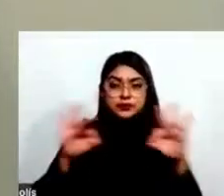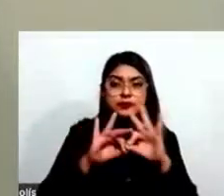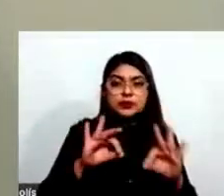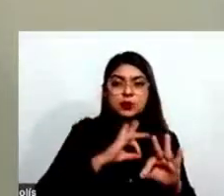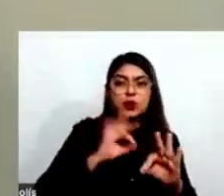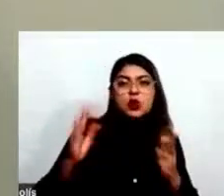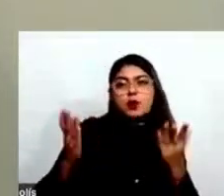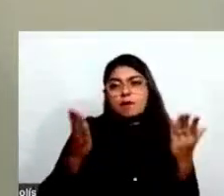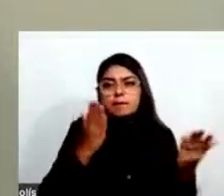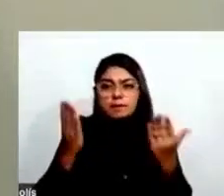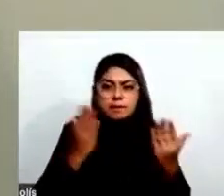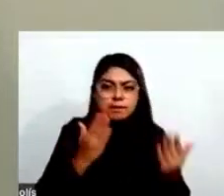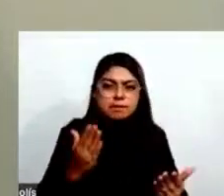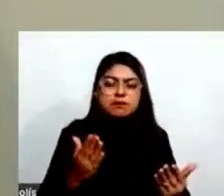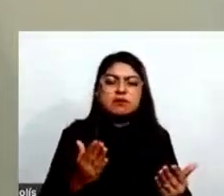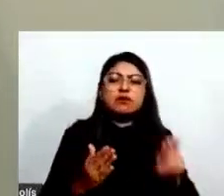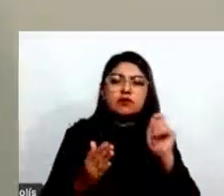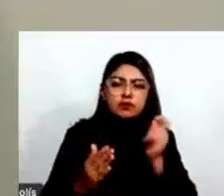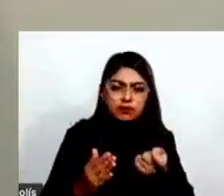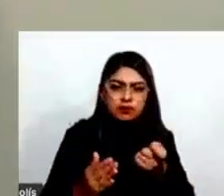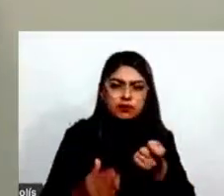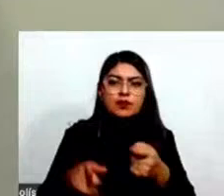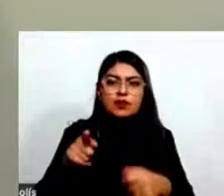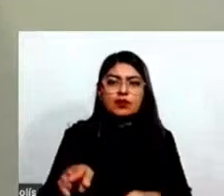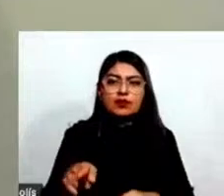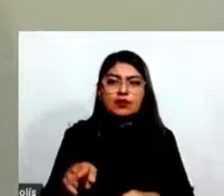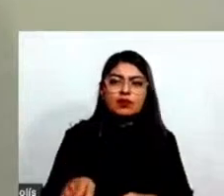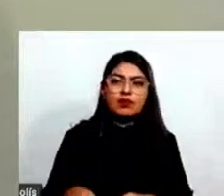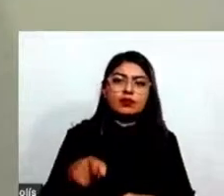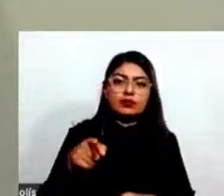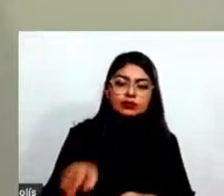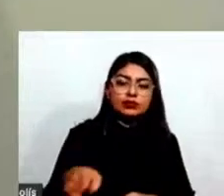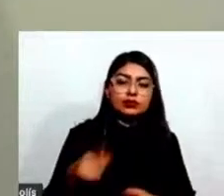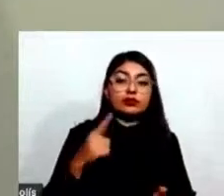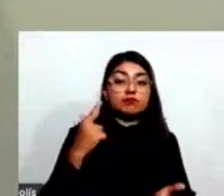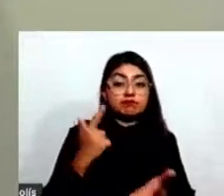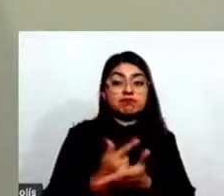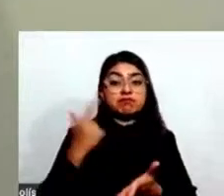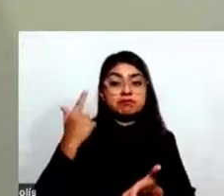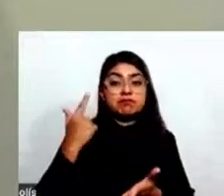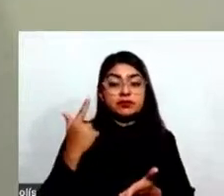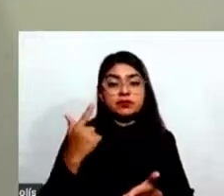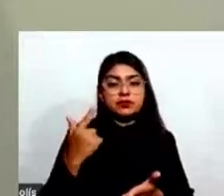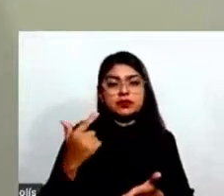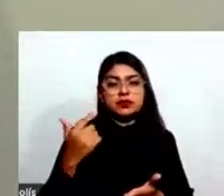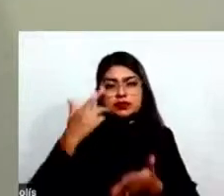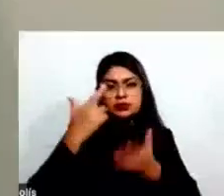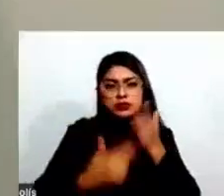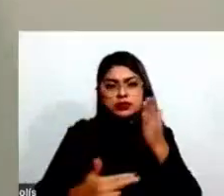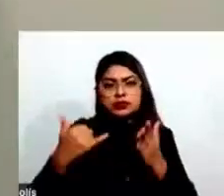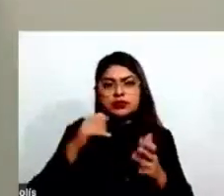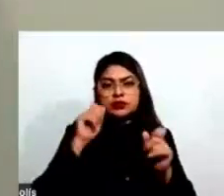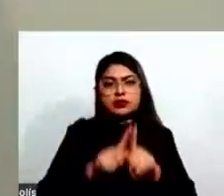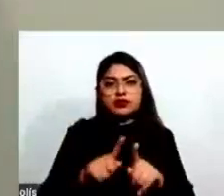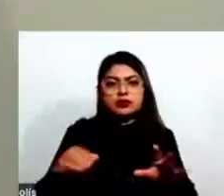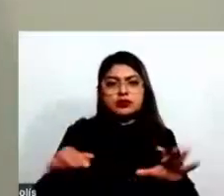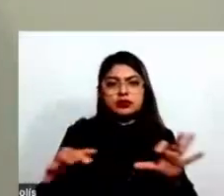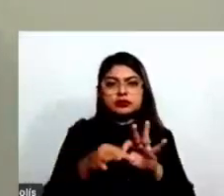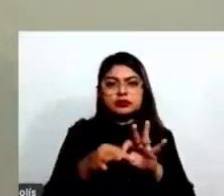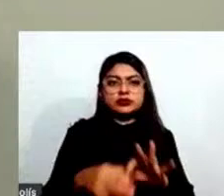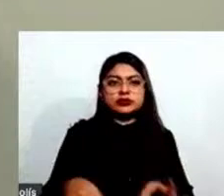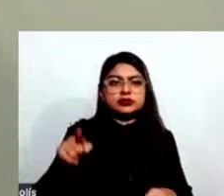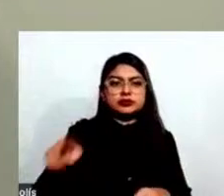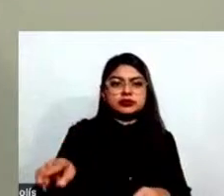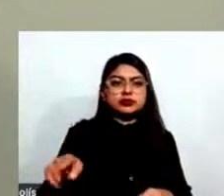constituye propiamente una falta grave y lo que se trata meramente de una postura